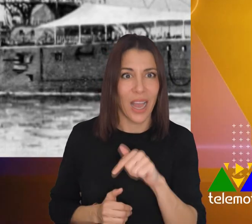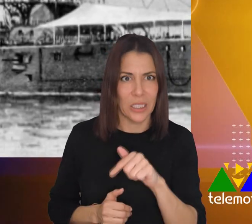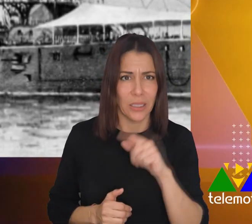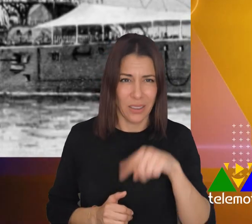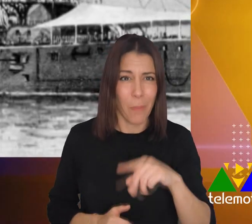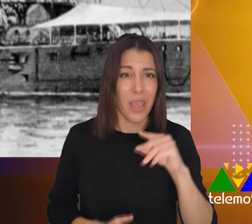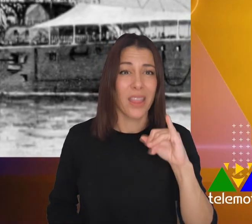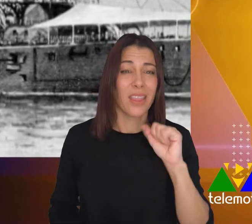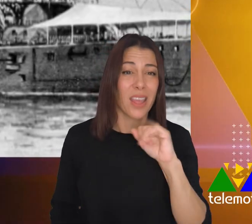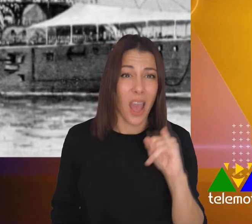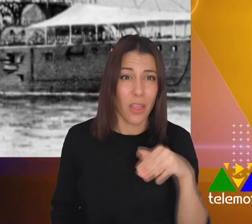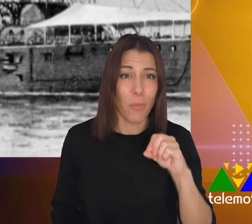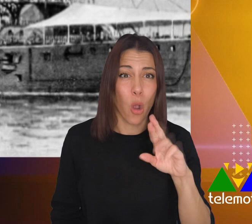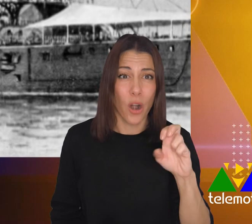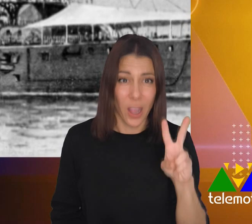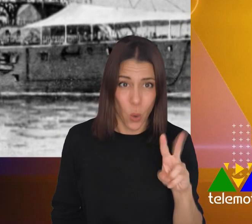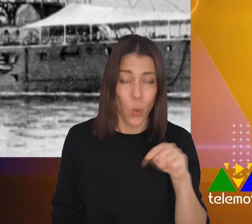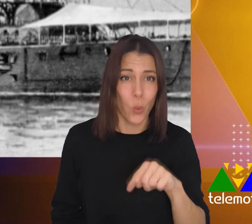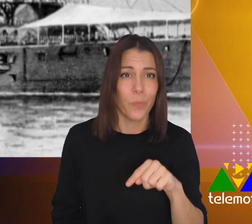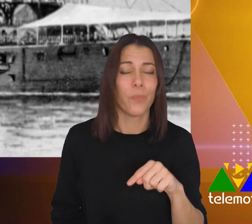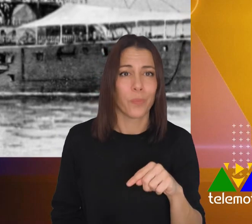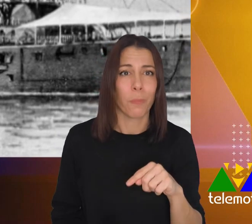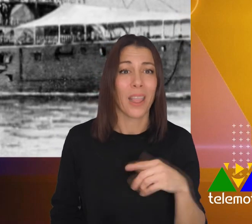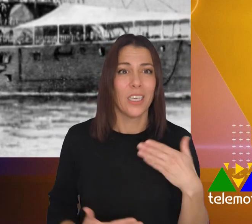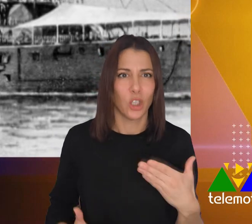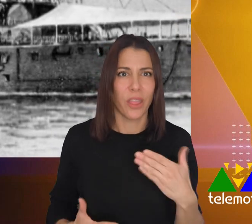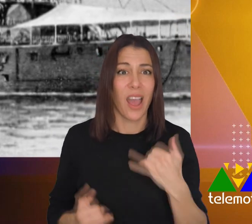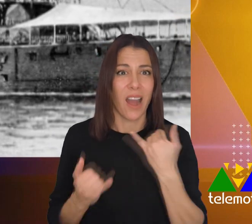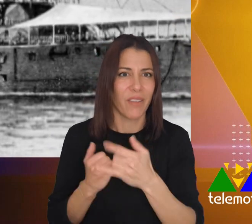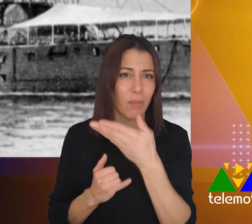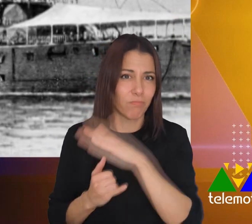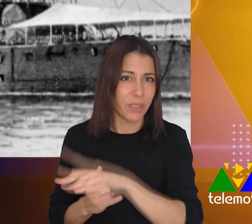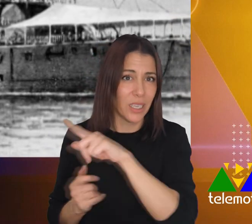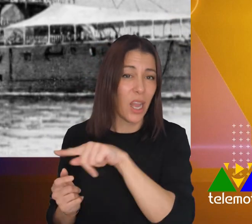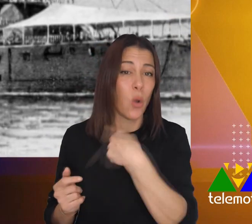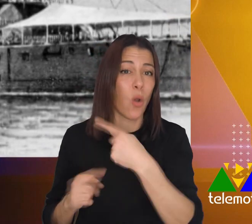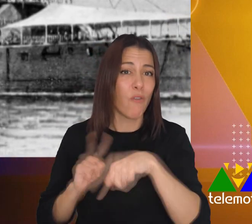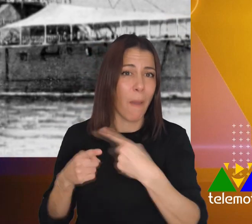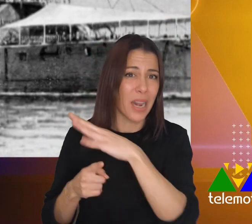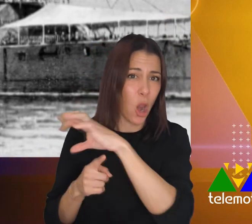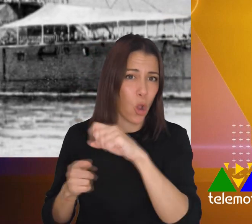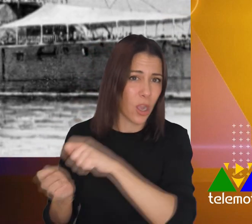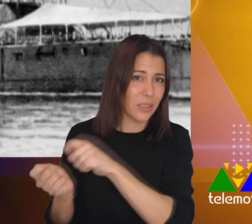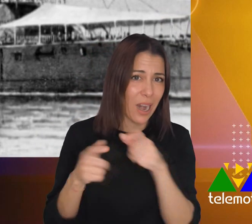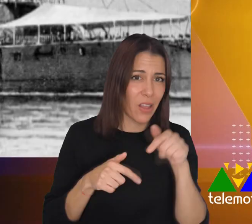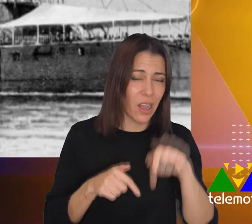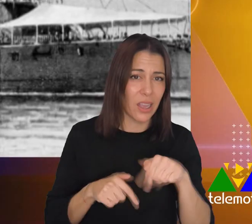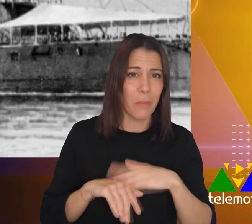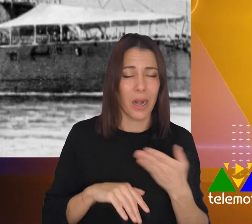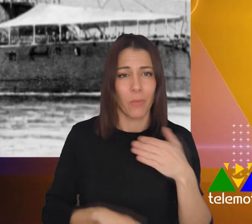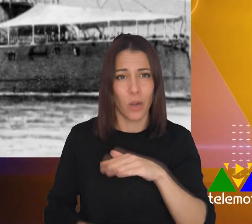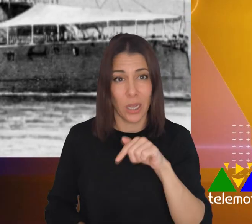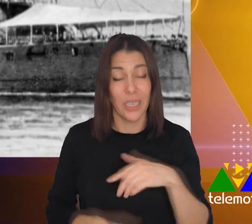Moreu, no muere en Motril, es trasladado por la familia de Don Moreu a Motril y es enterrado aquí. Aquí está también, pues, parte de la